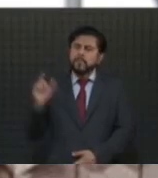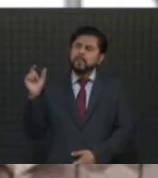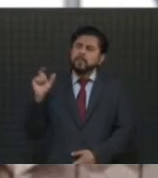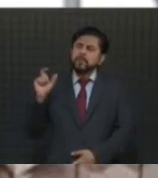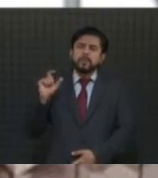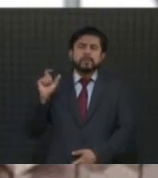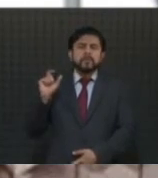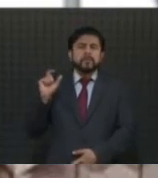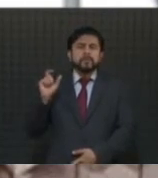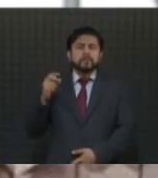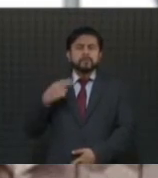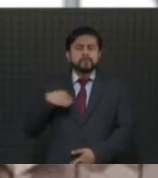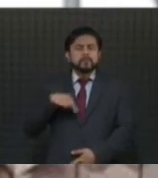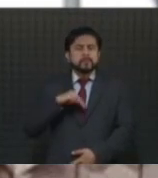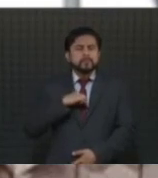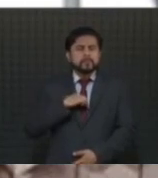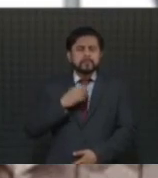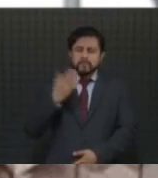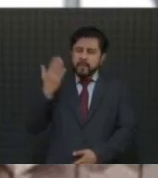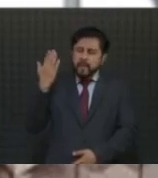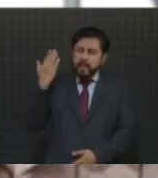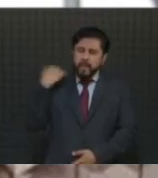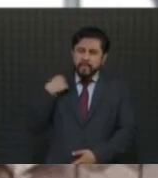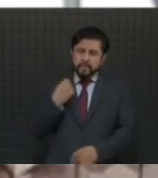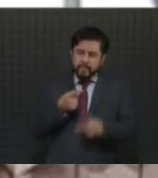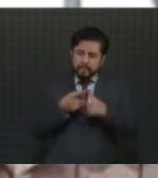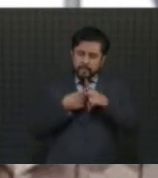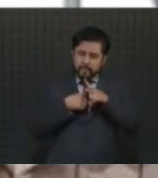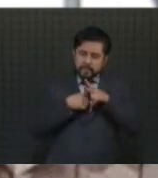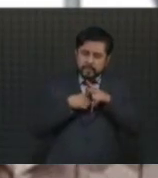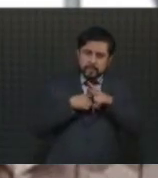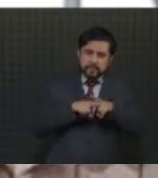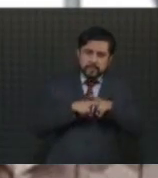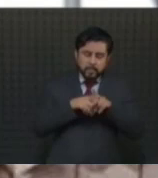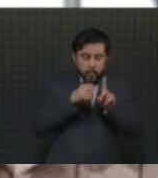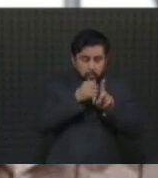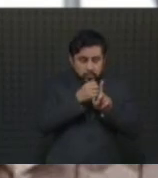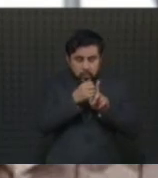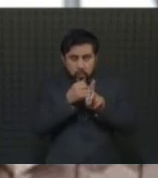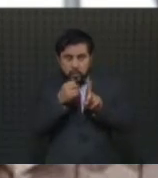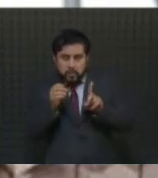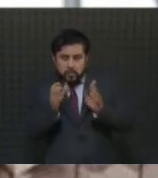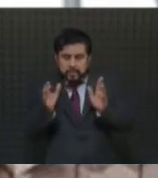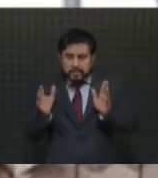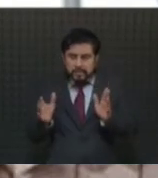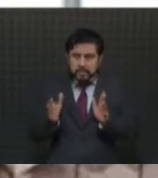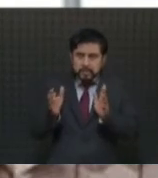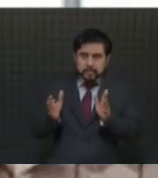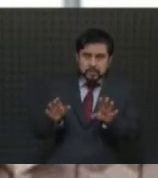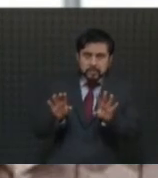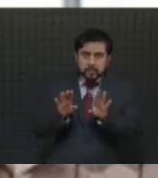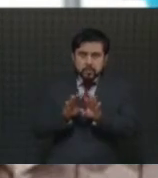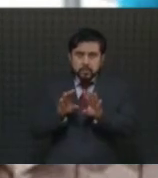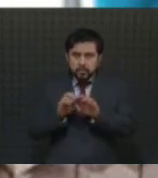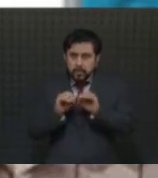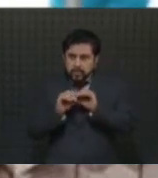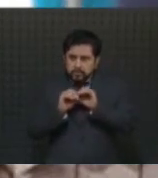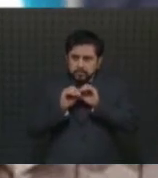iniciamos nuestra campaña para la jefatura de gobierno, hicimos un trabajo con Marina